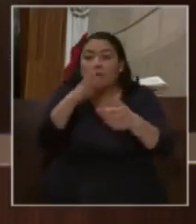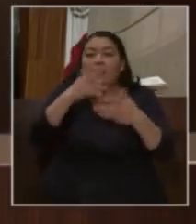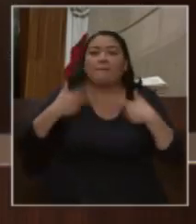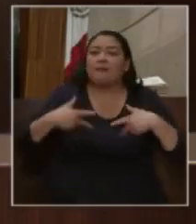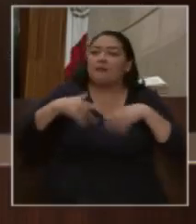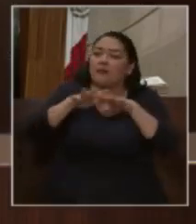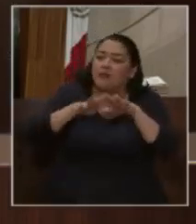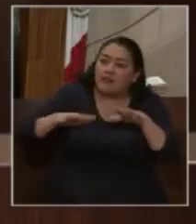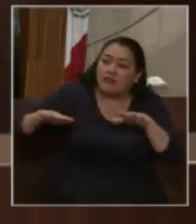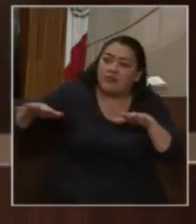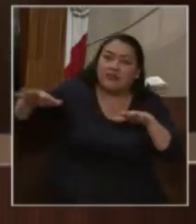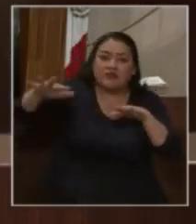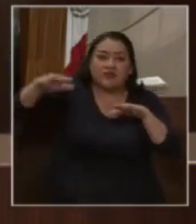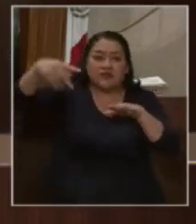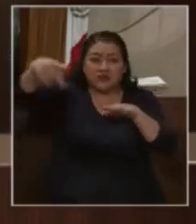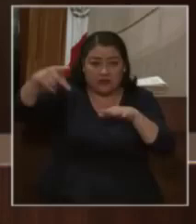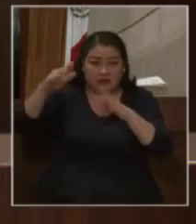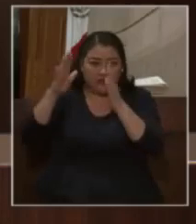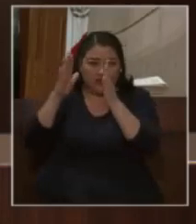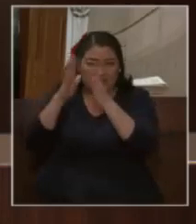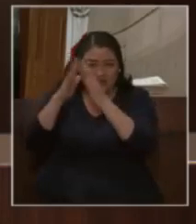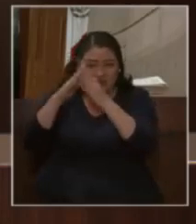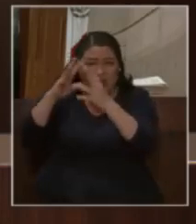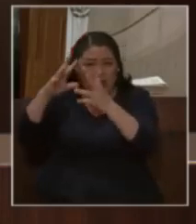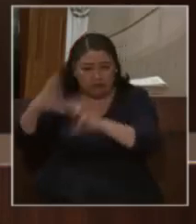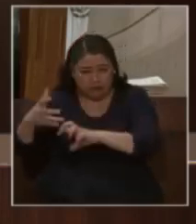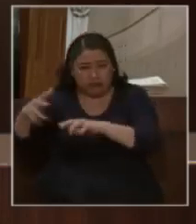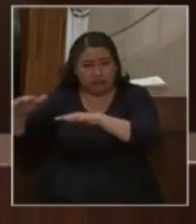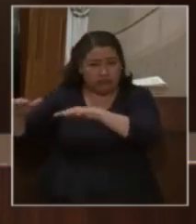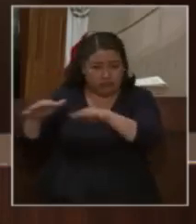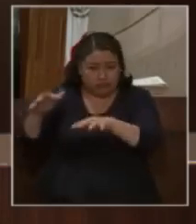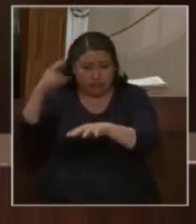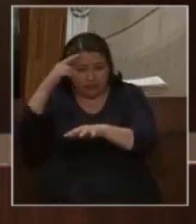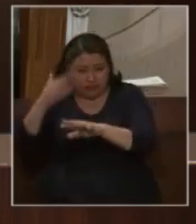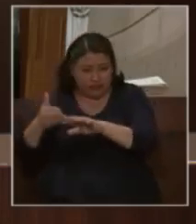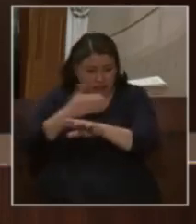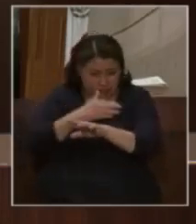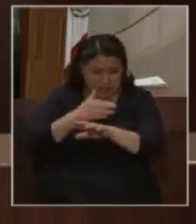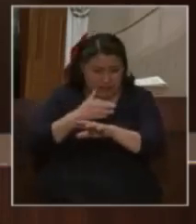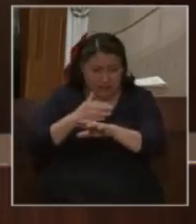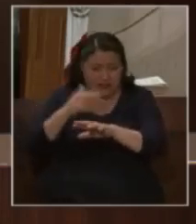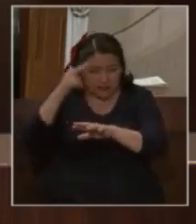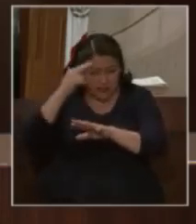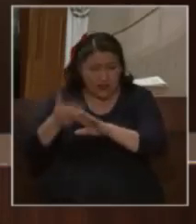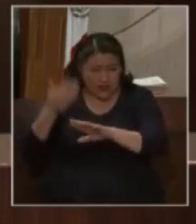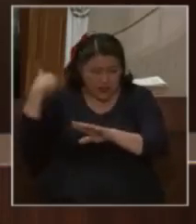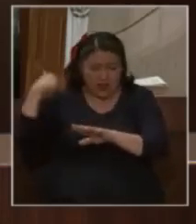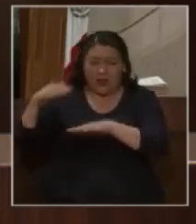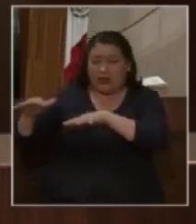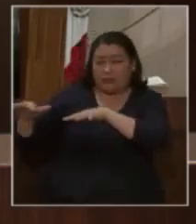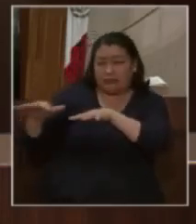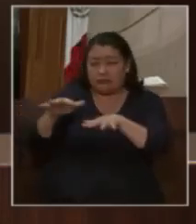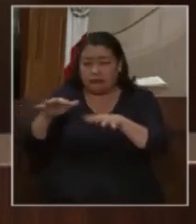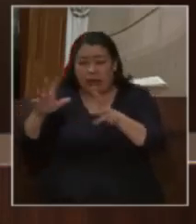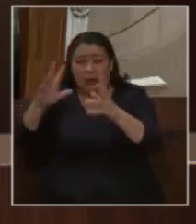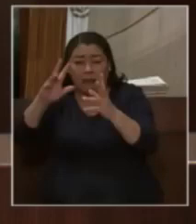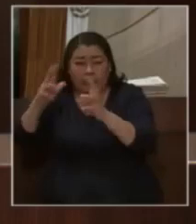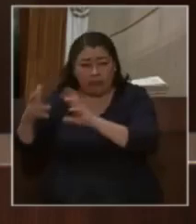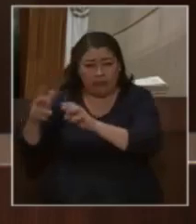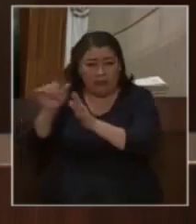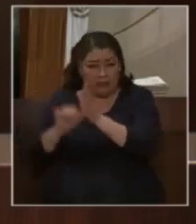auxilio para todas aquellas personas que resultaron damnificados o dañados con los sismos